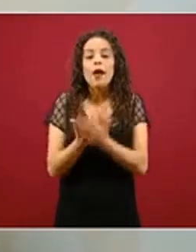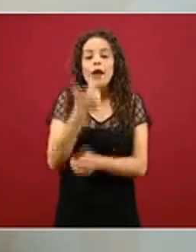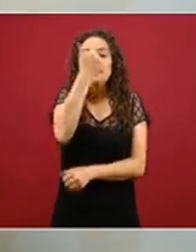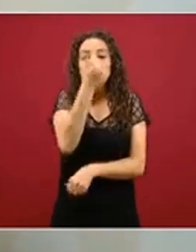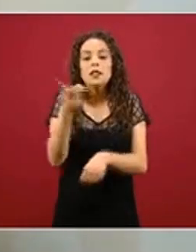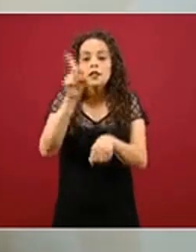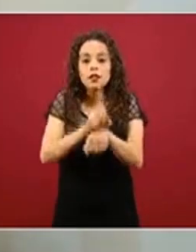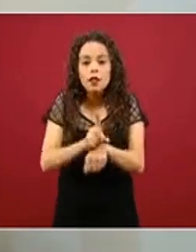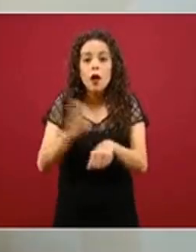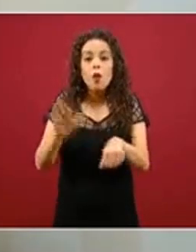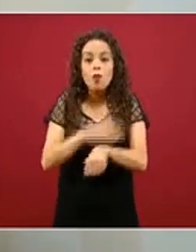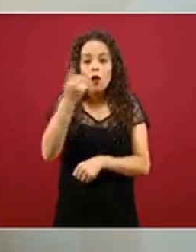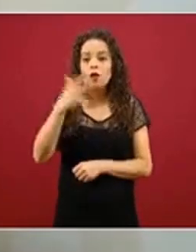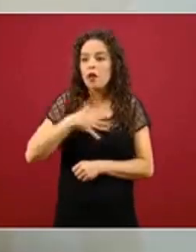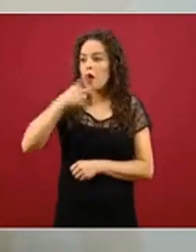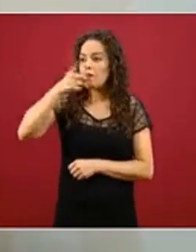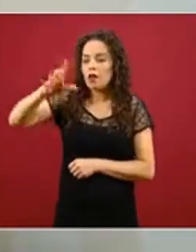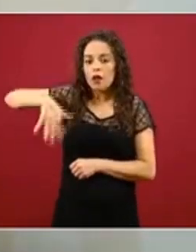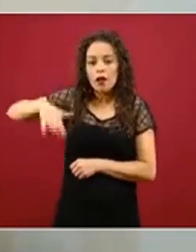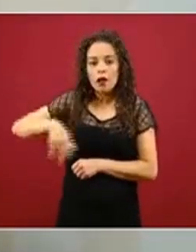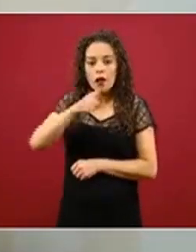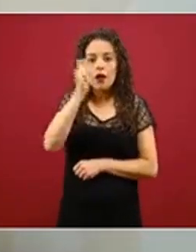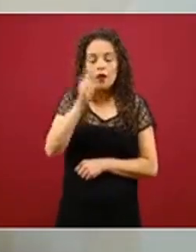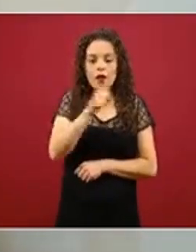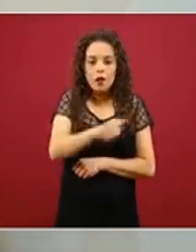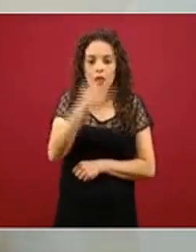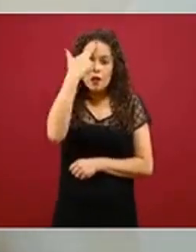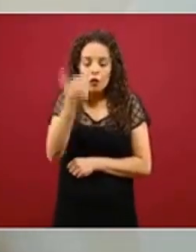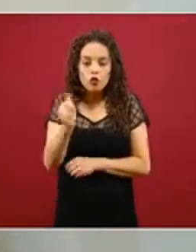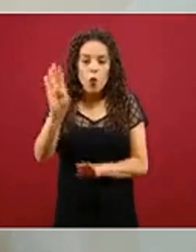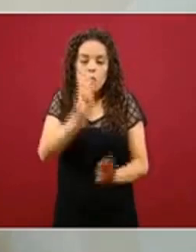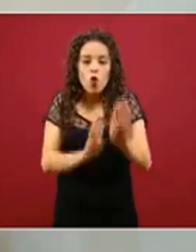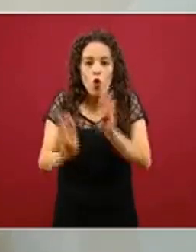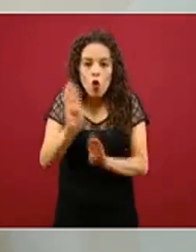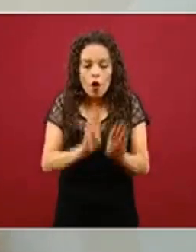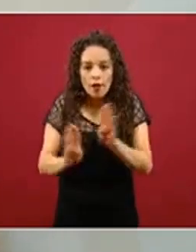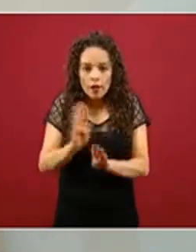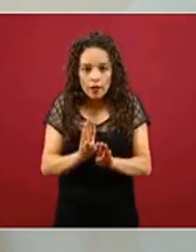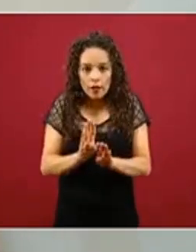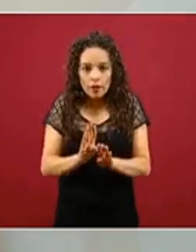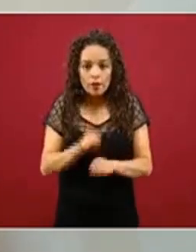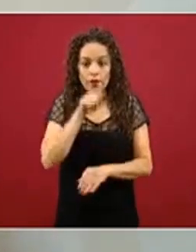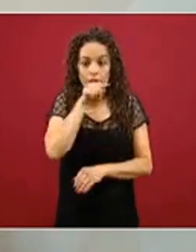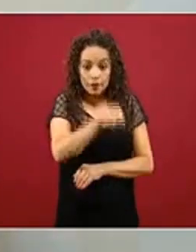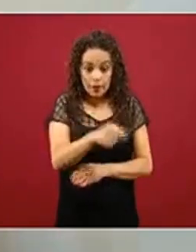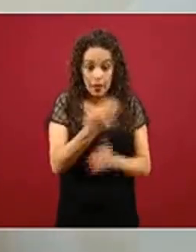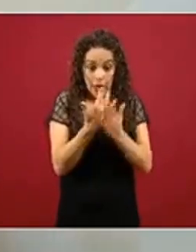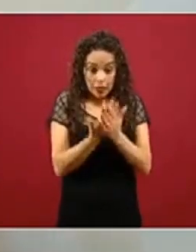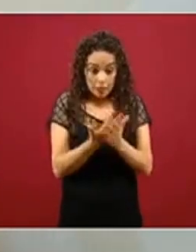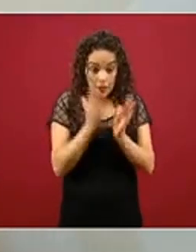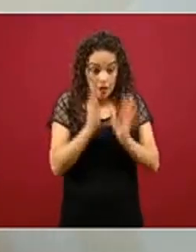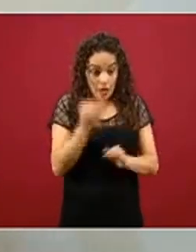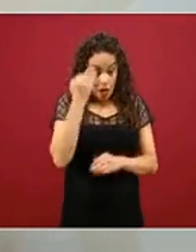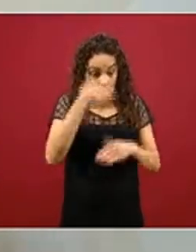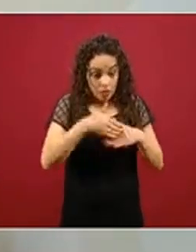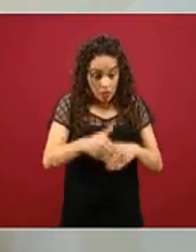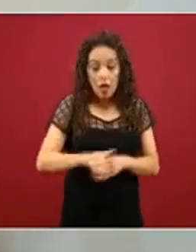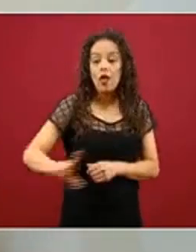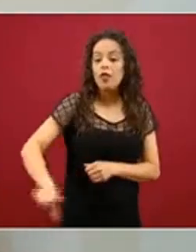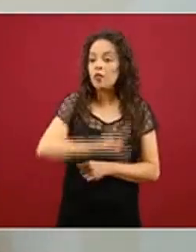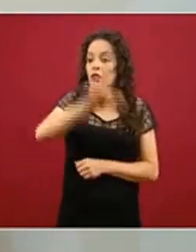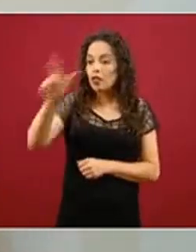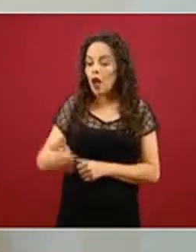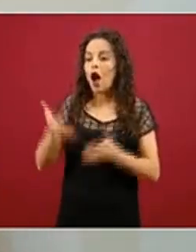que he explicado. Si usted llegara a presentar síntomas, usted debería hacerse la prueba y en el